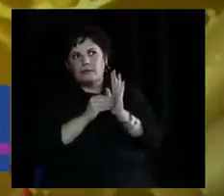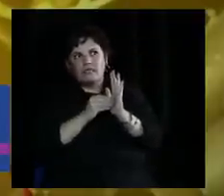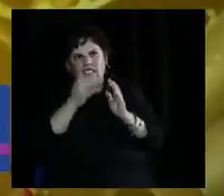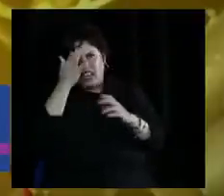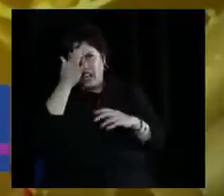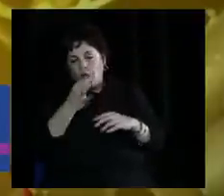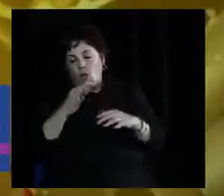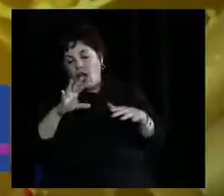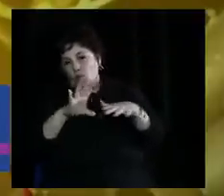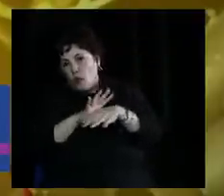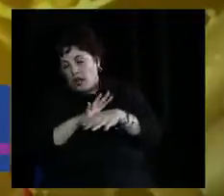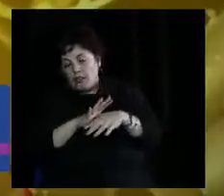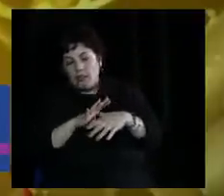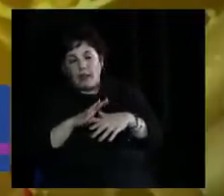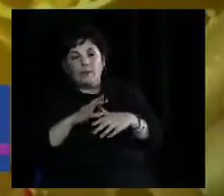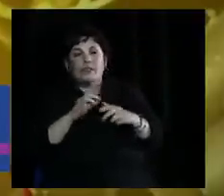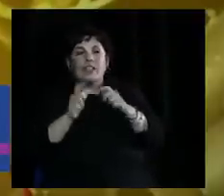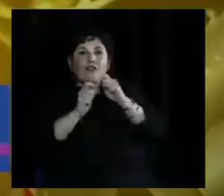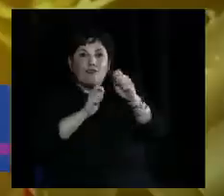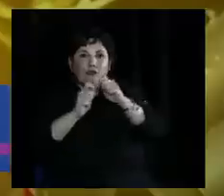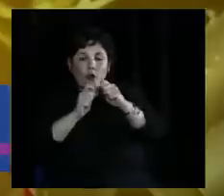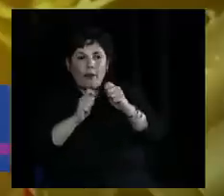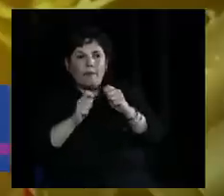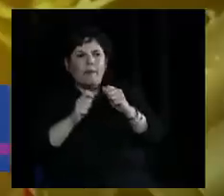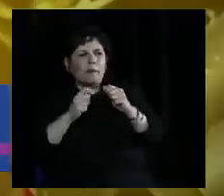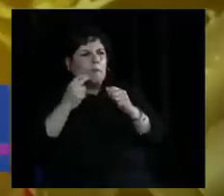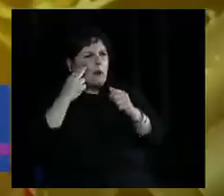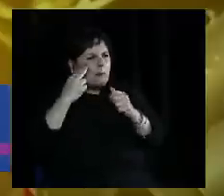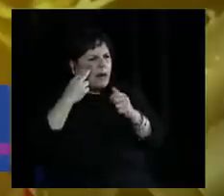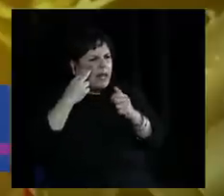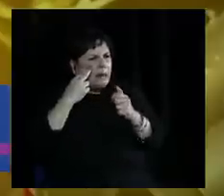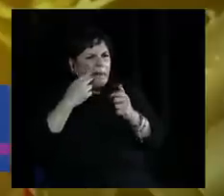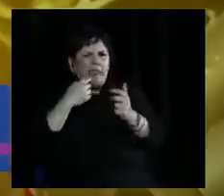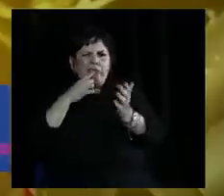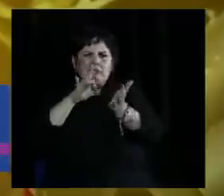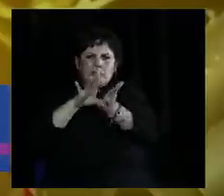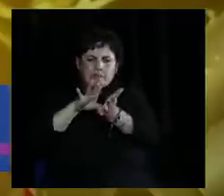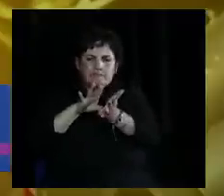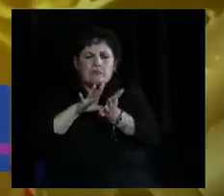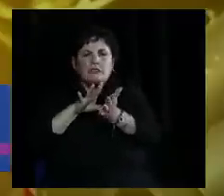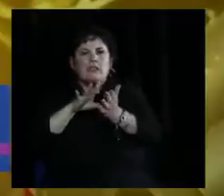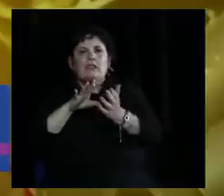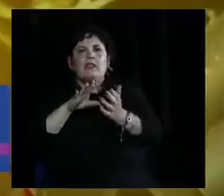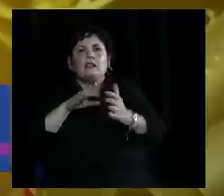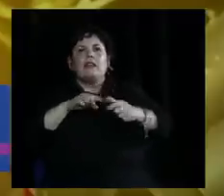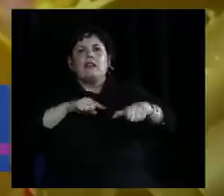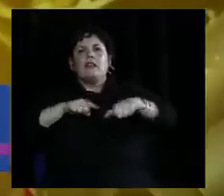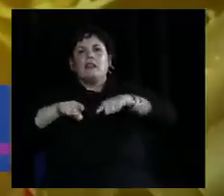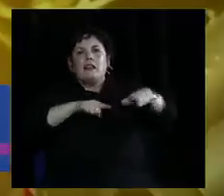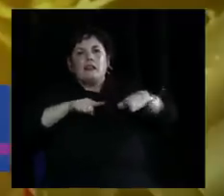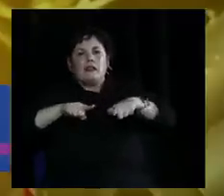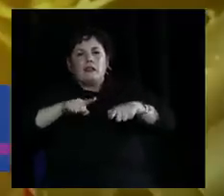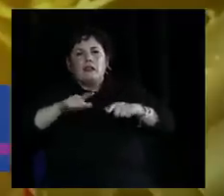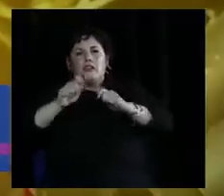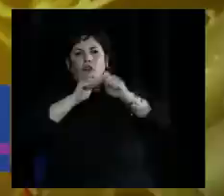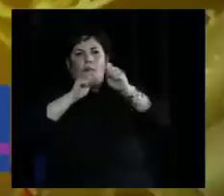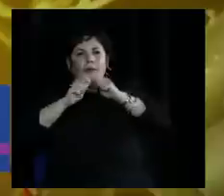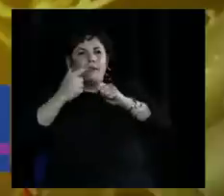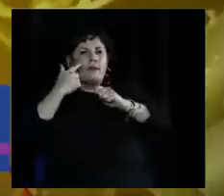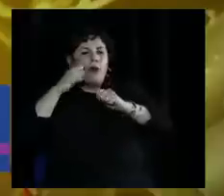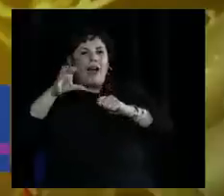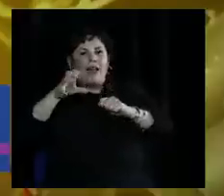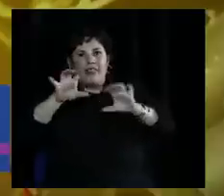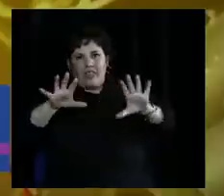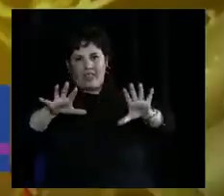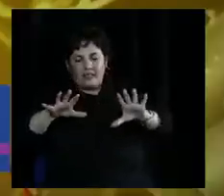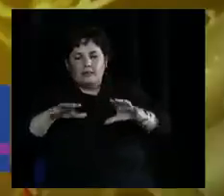es una casualidad, pero surge el informe cuando estaba toda esta polémica por la desvinculación de Preve en Canal 10 y